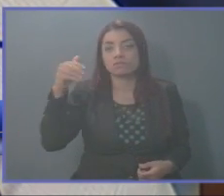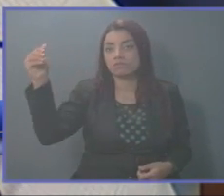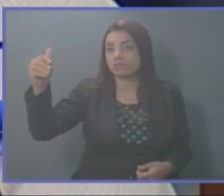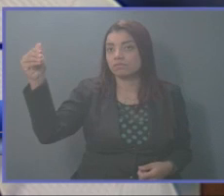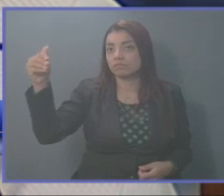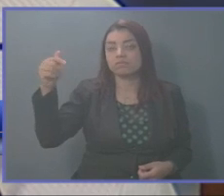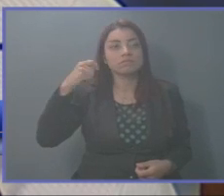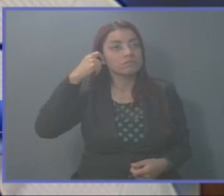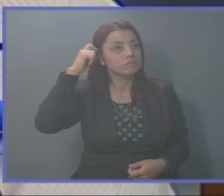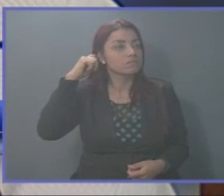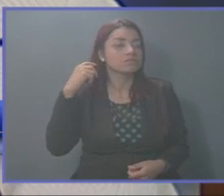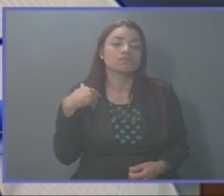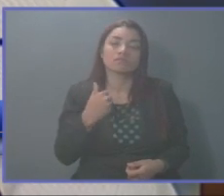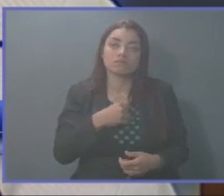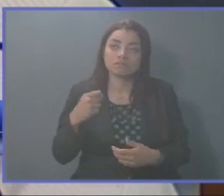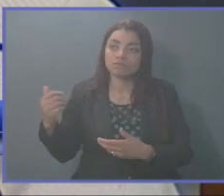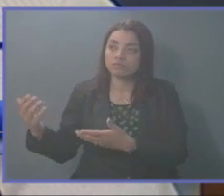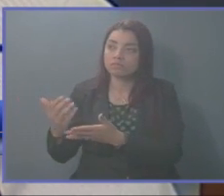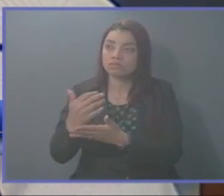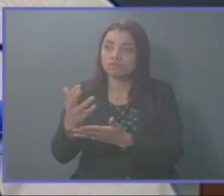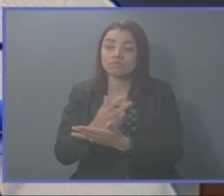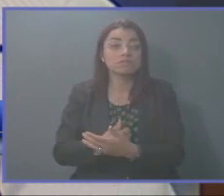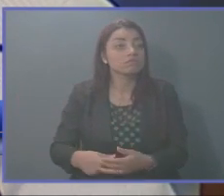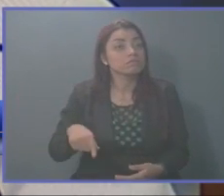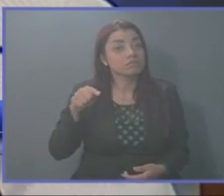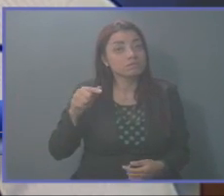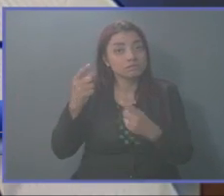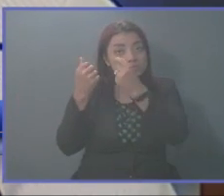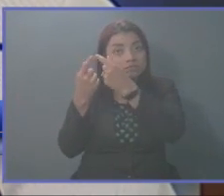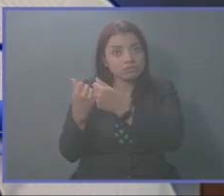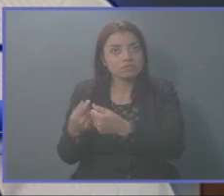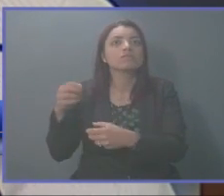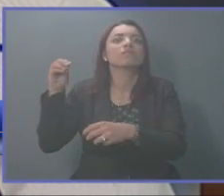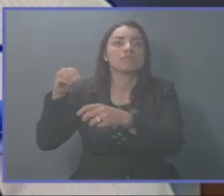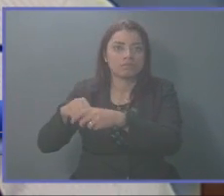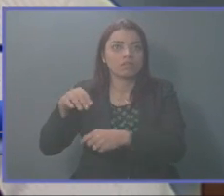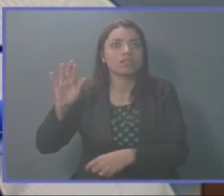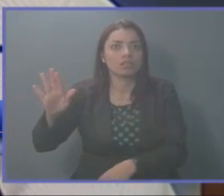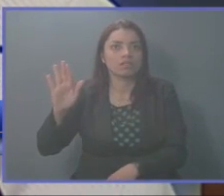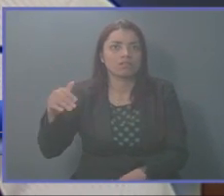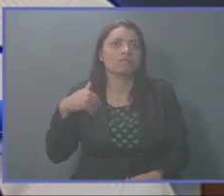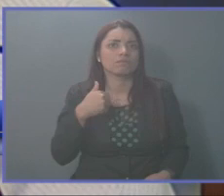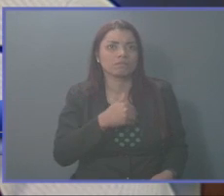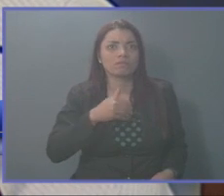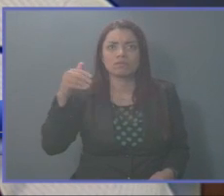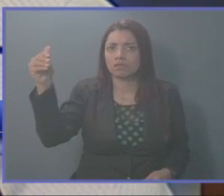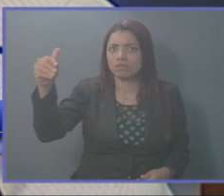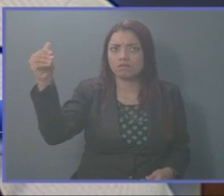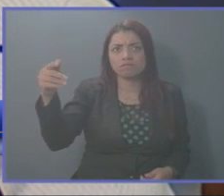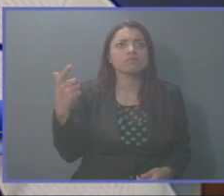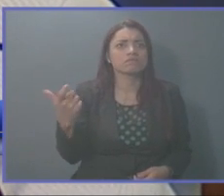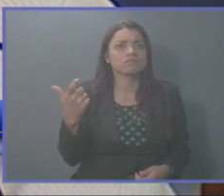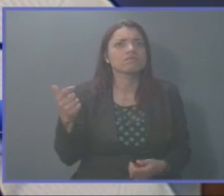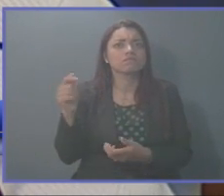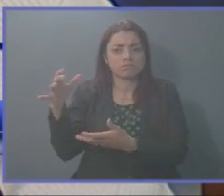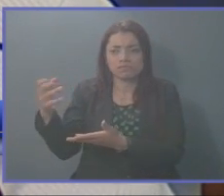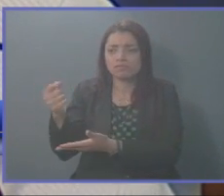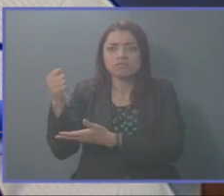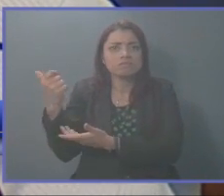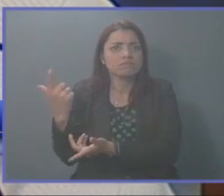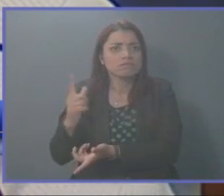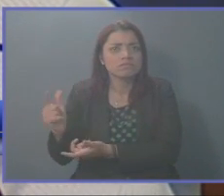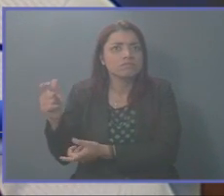Educación y ministro de Hacienda, porque esos fondos los tiene el Ministerio de Educación y es